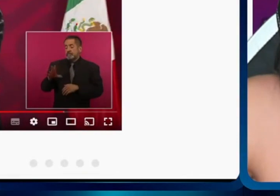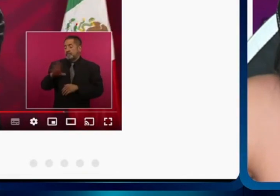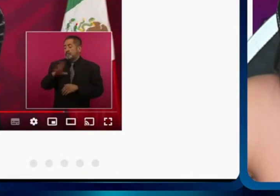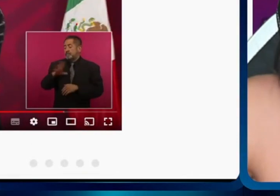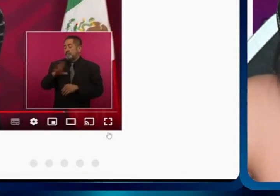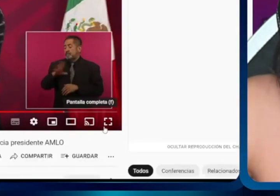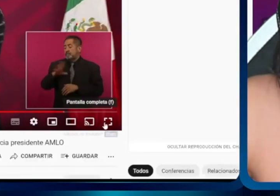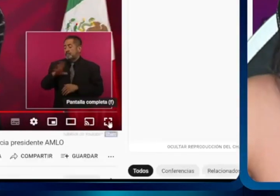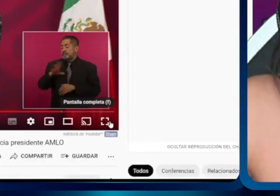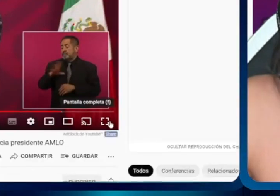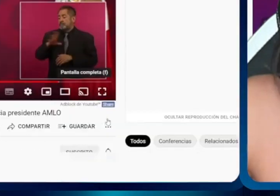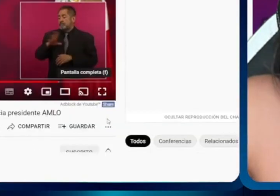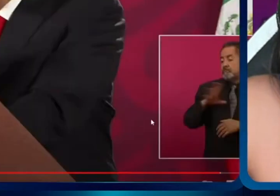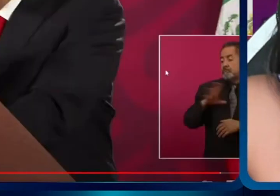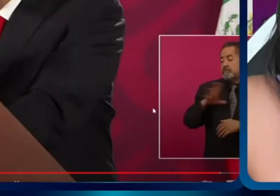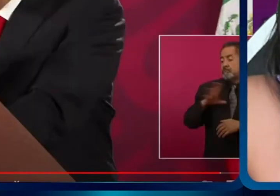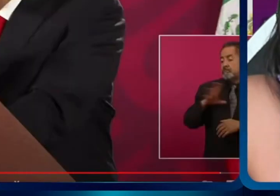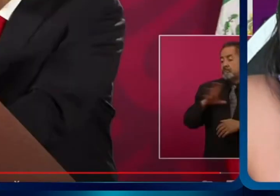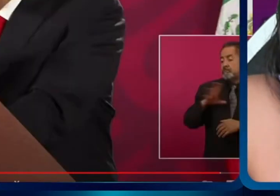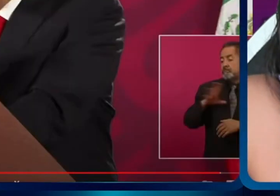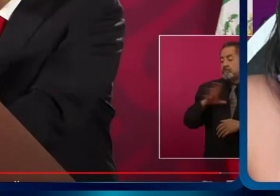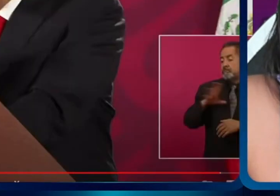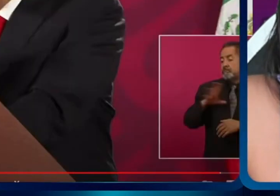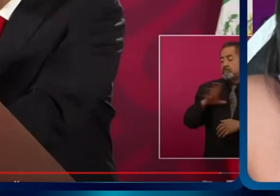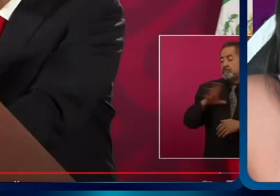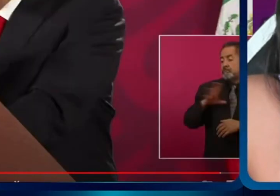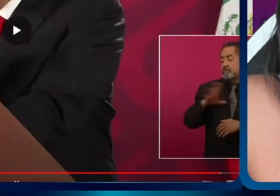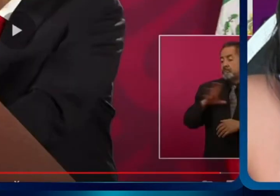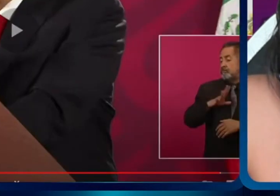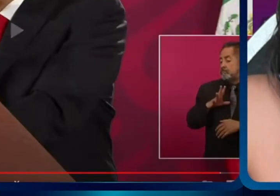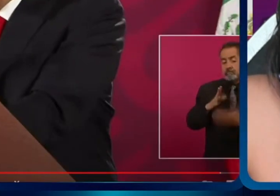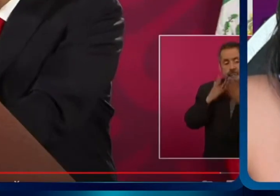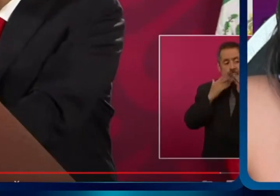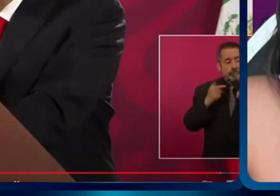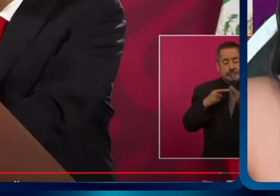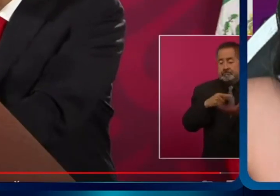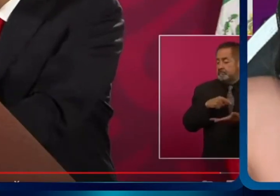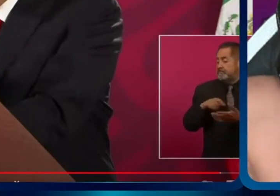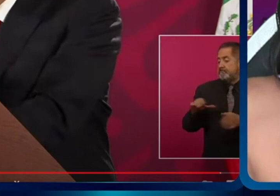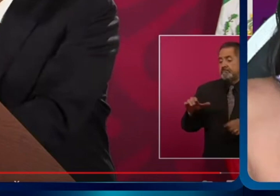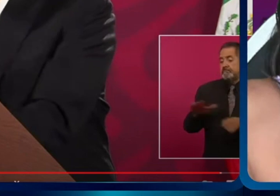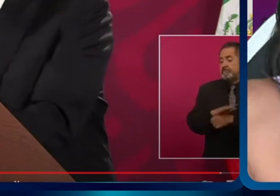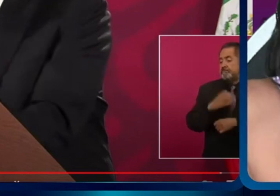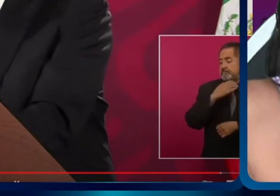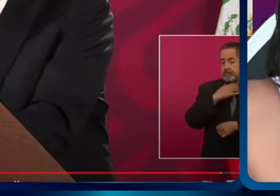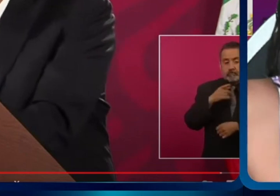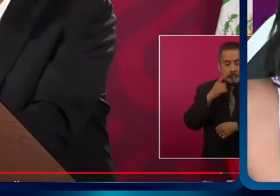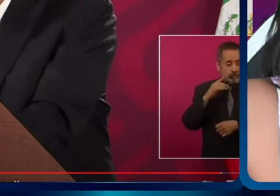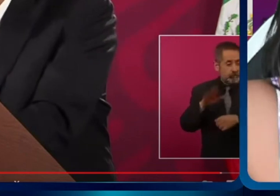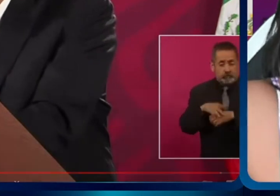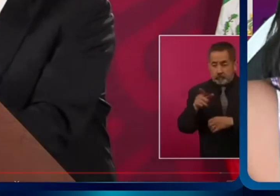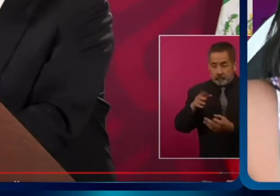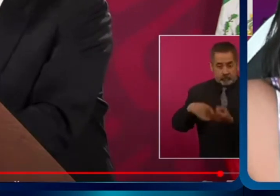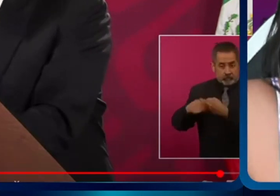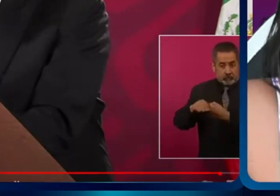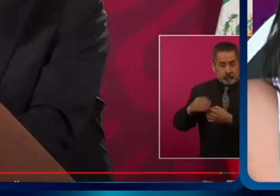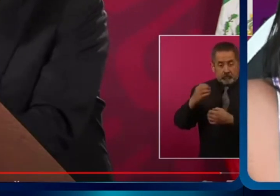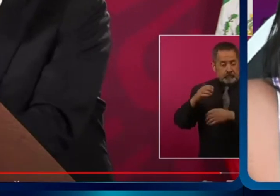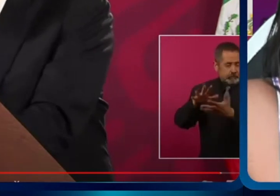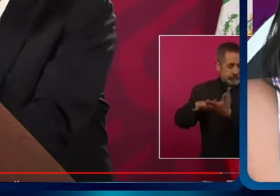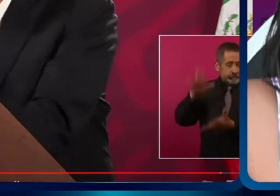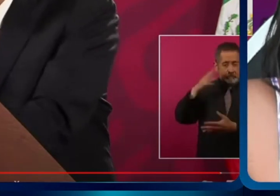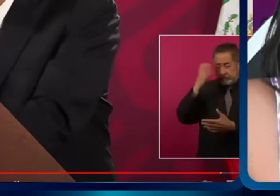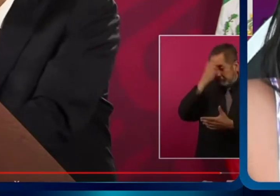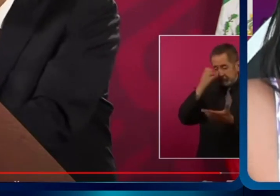estos grupos opositores. Vamos a escuchar, y dice así: pasaban el examen todos, casi